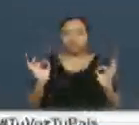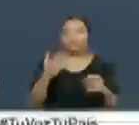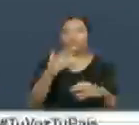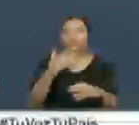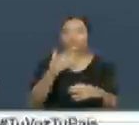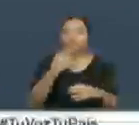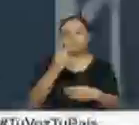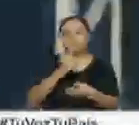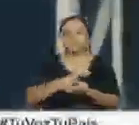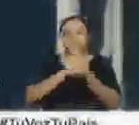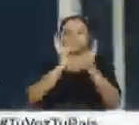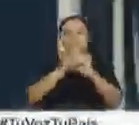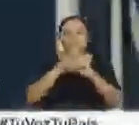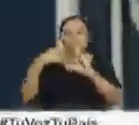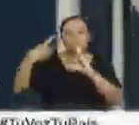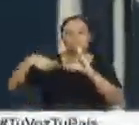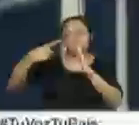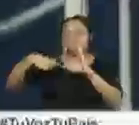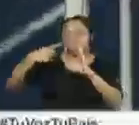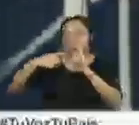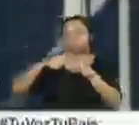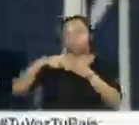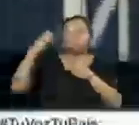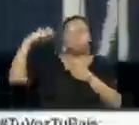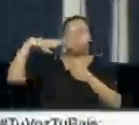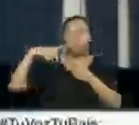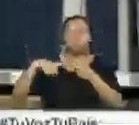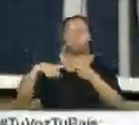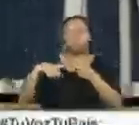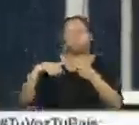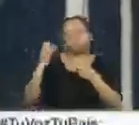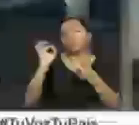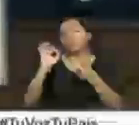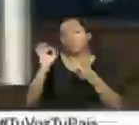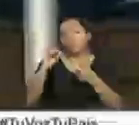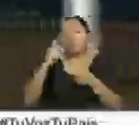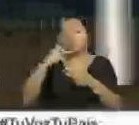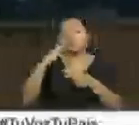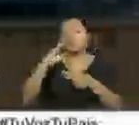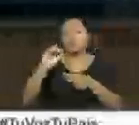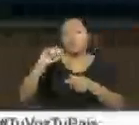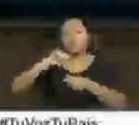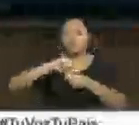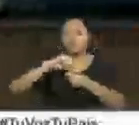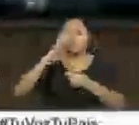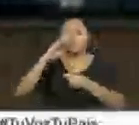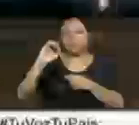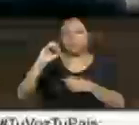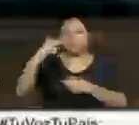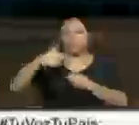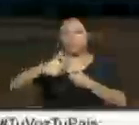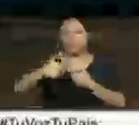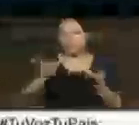de recursos renovables como la energía solar, la eólica, la biomasa, el biogás y la geotérmica.